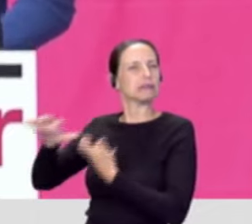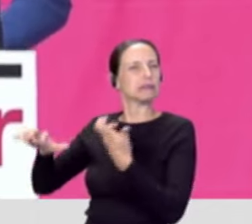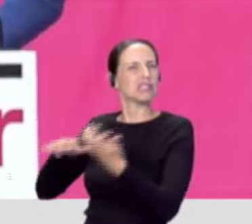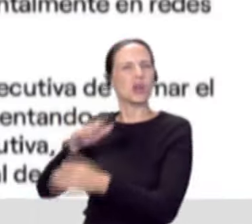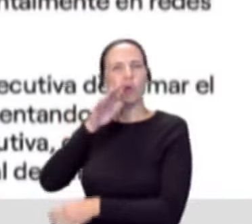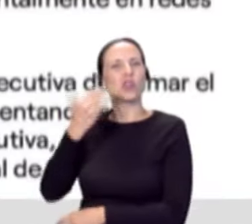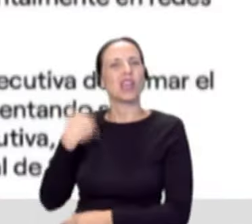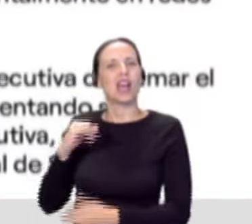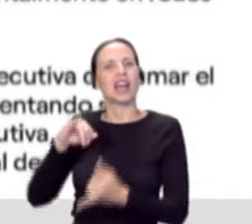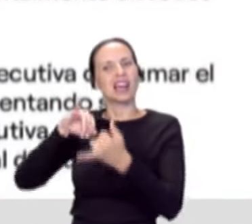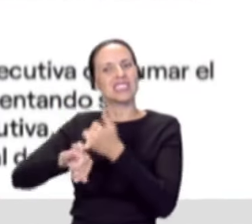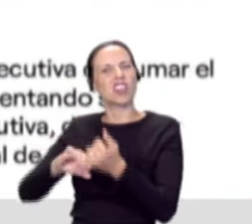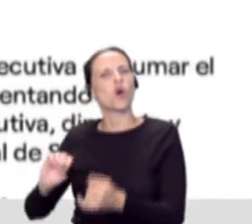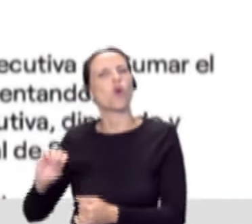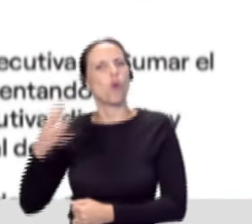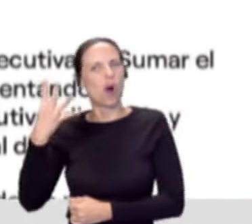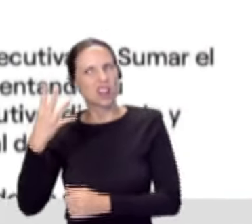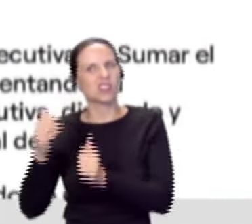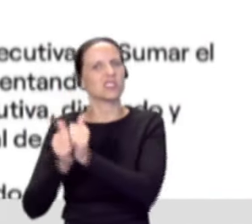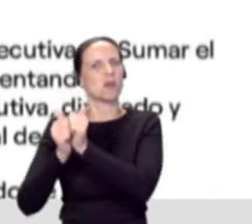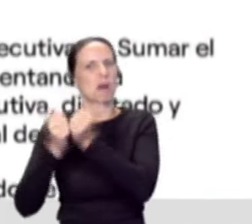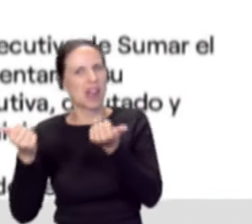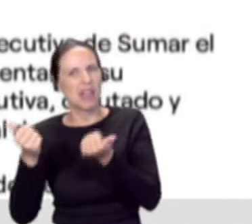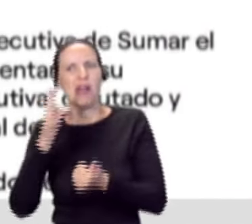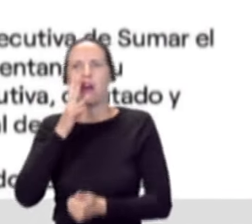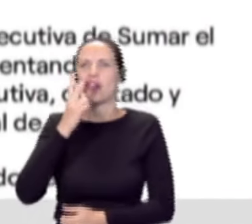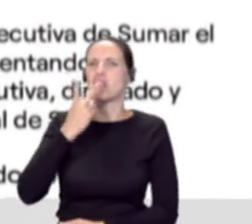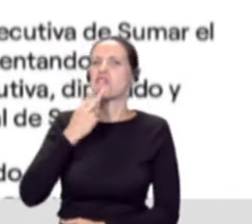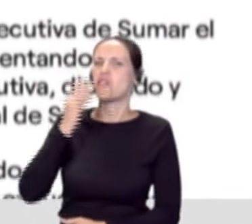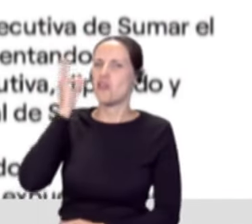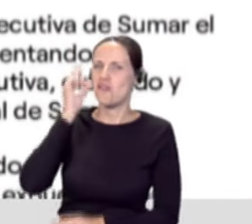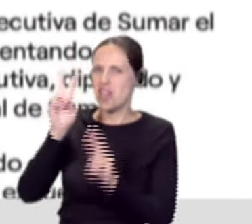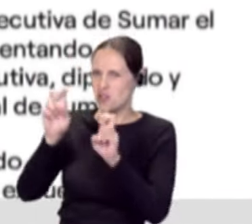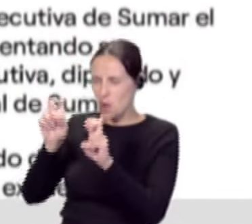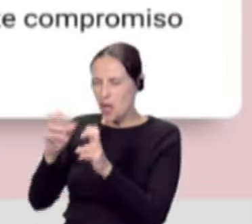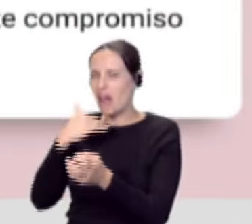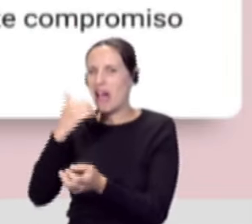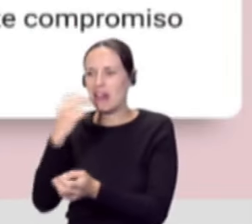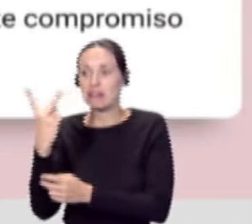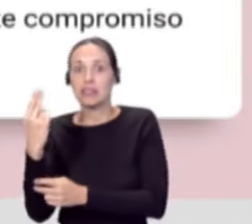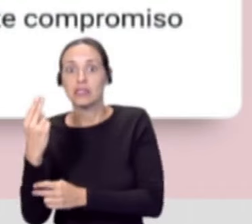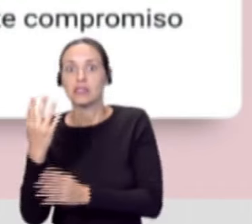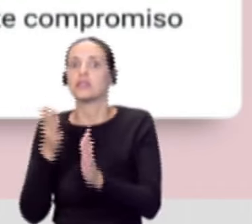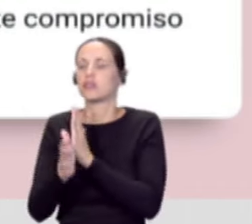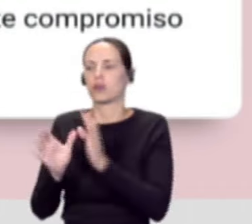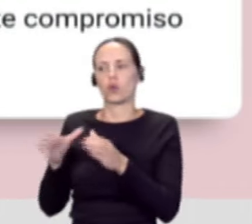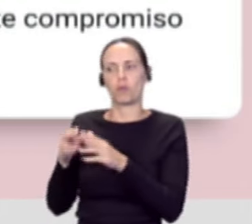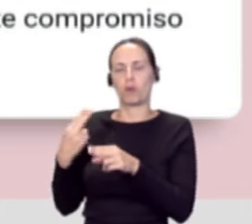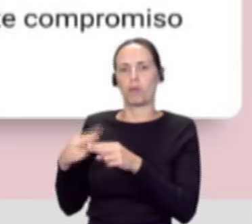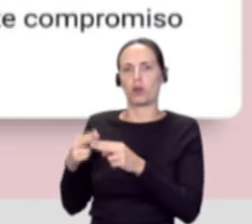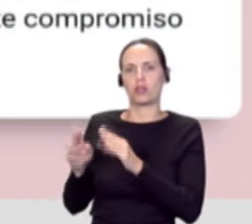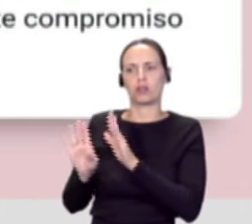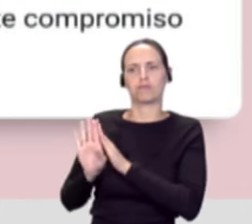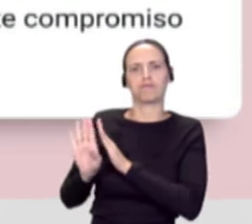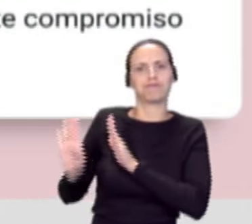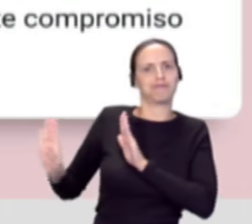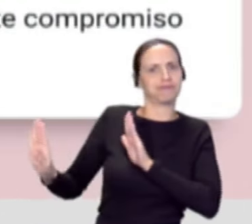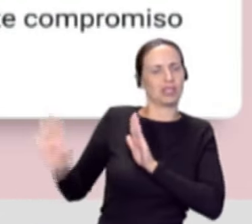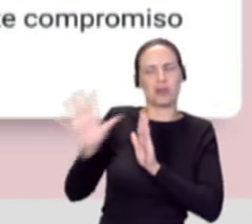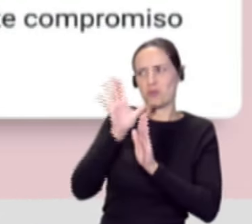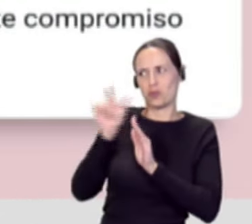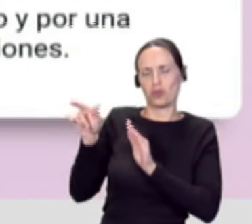mujer, estaba con una novia, que si tal. Entonces ya algo en el partido le separaron, porque entendieron que no estaba centrado.